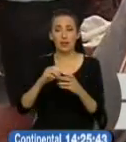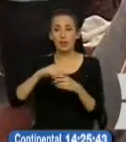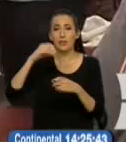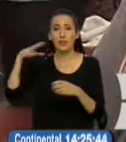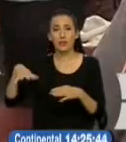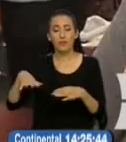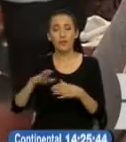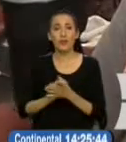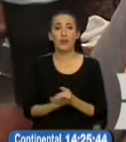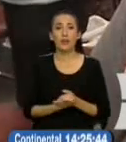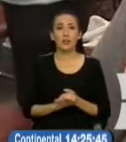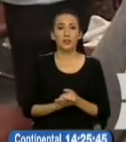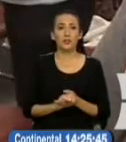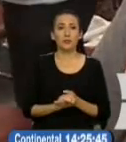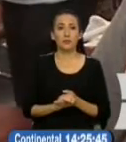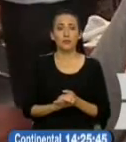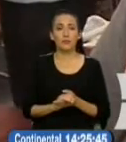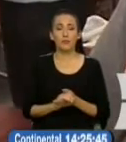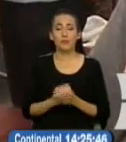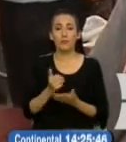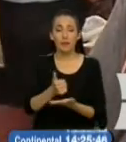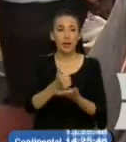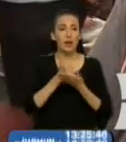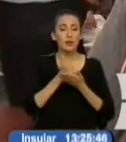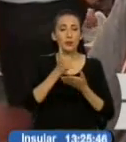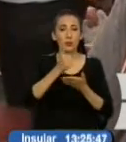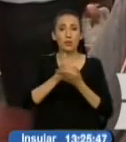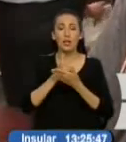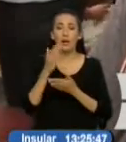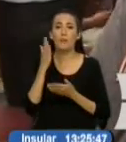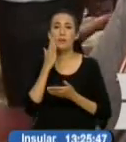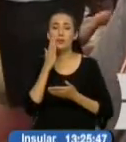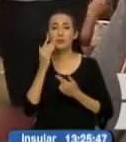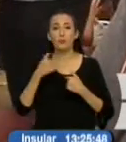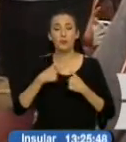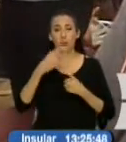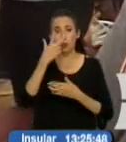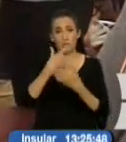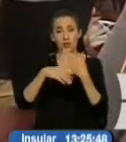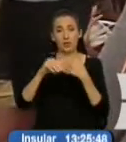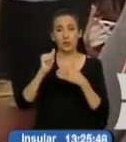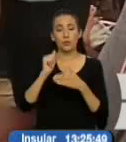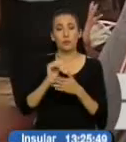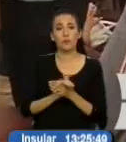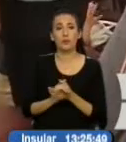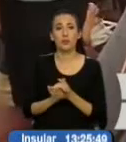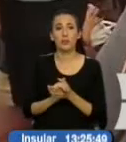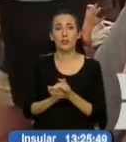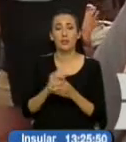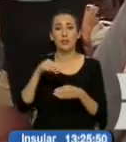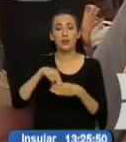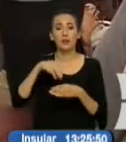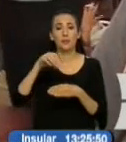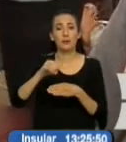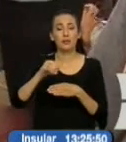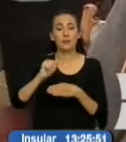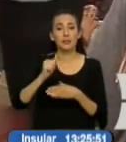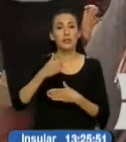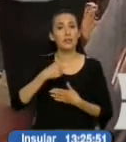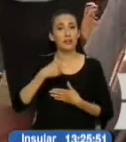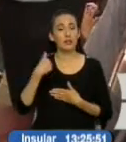el país de nosotros. Él ayudaba a su mamá, tiene enferma, tengo una hija de mi hija, que es mi nieta,